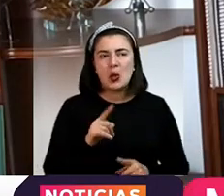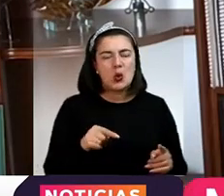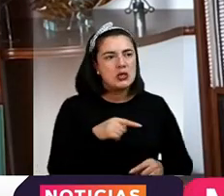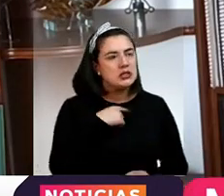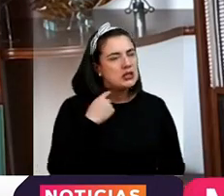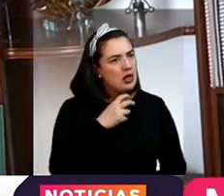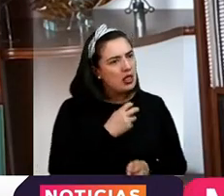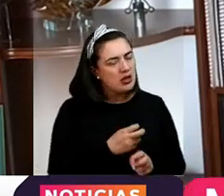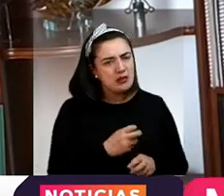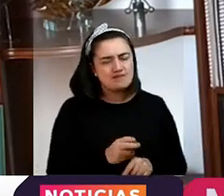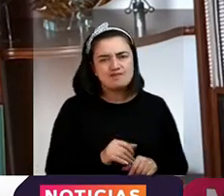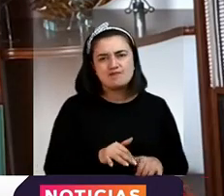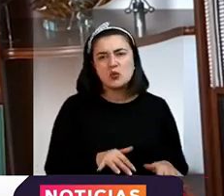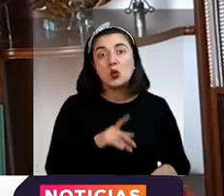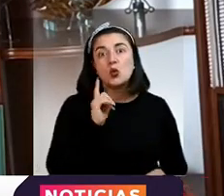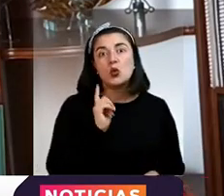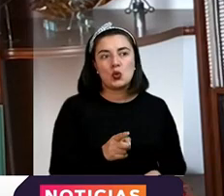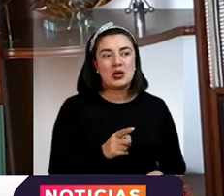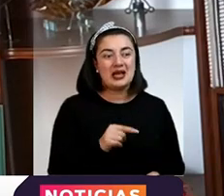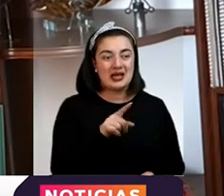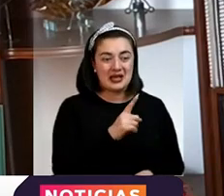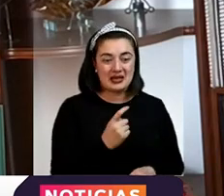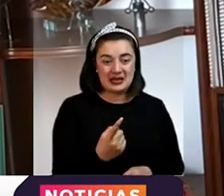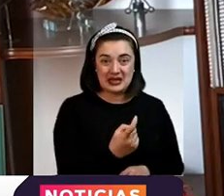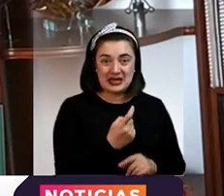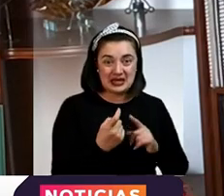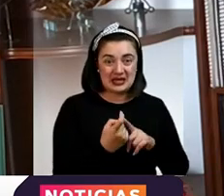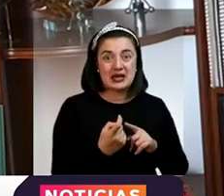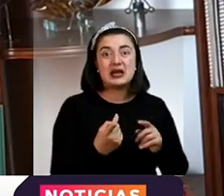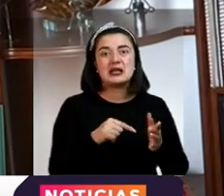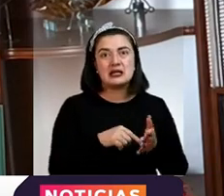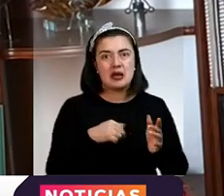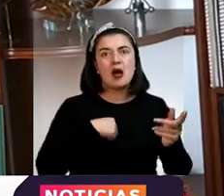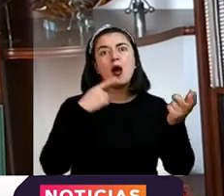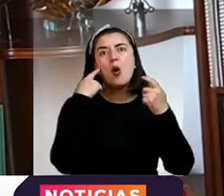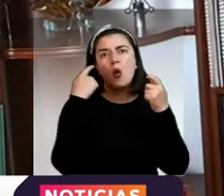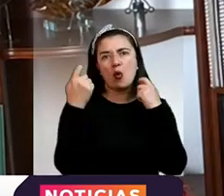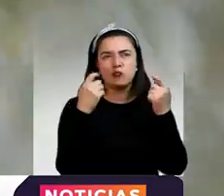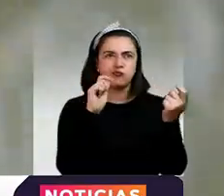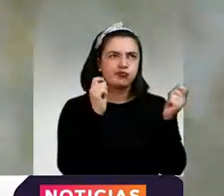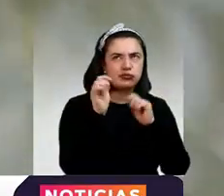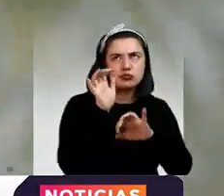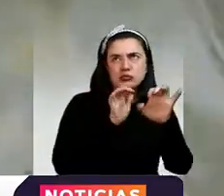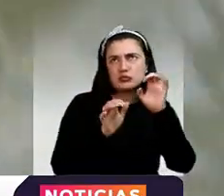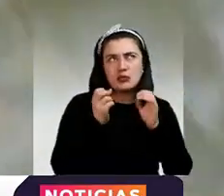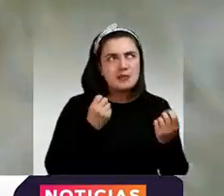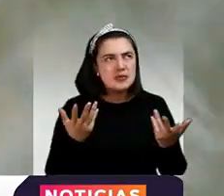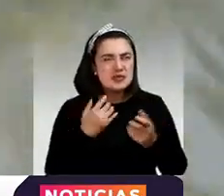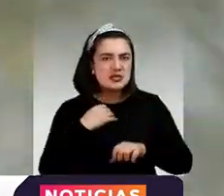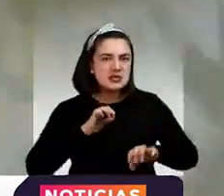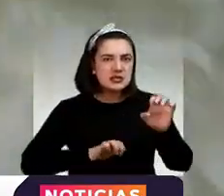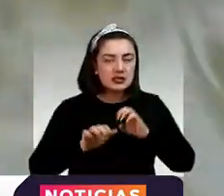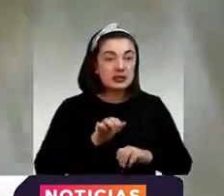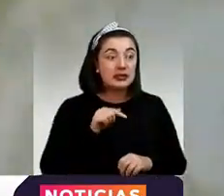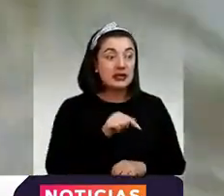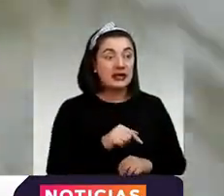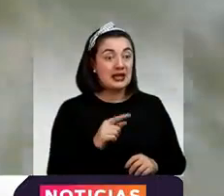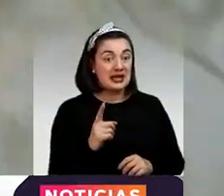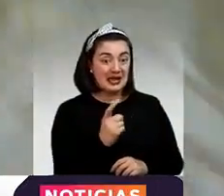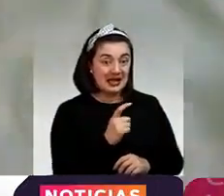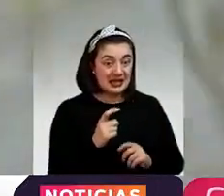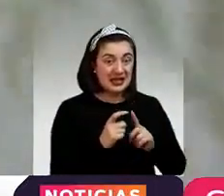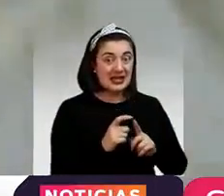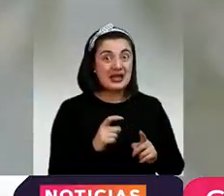debido a que estos organismos disponen de estrategias para sobrevivir al verse atacada la langostilla hembra juvenil